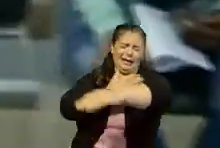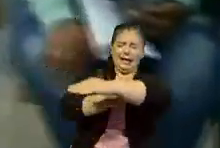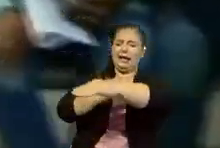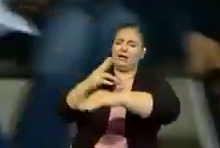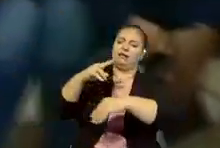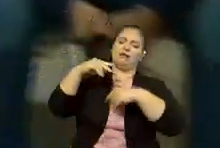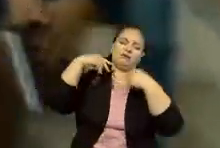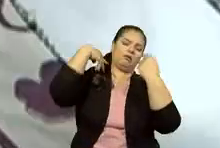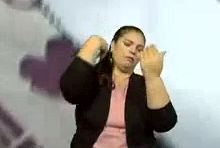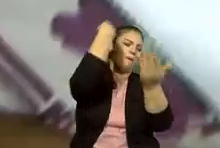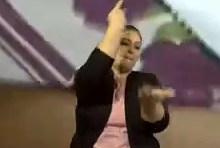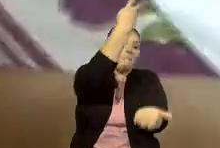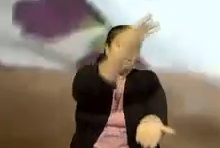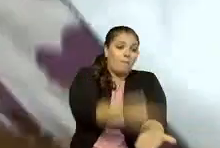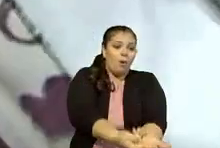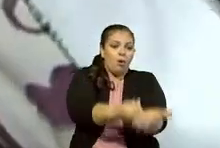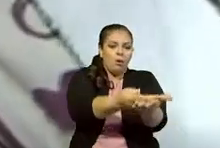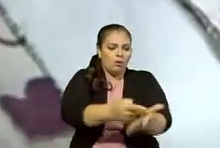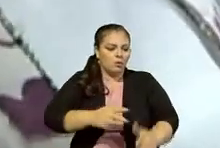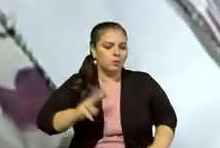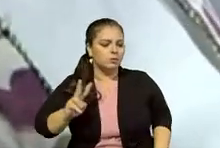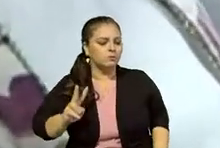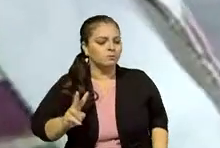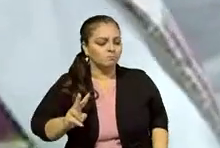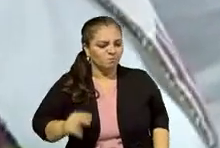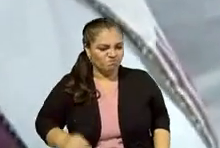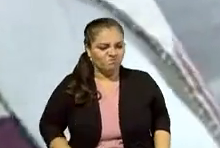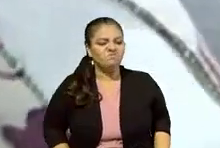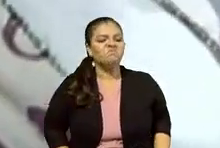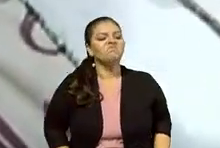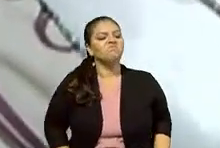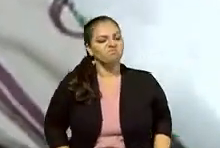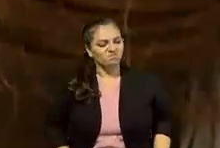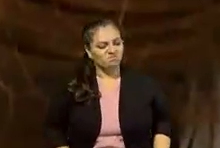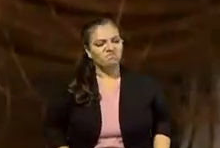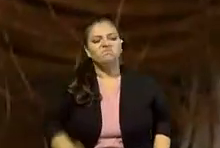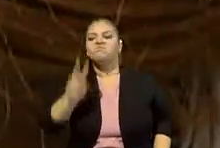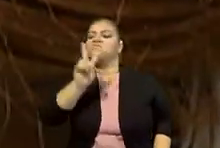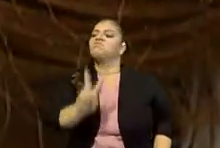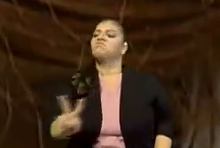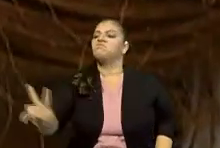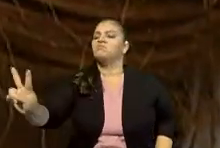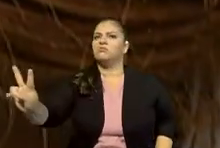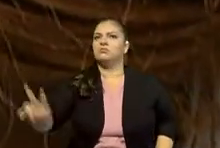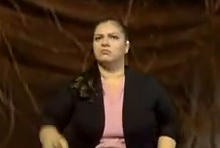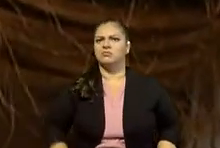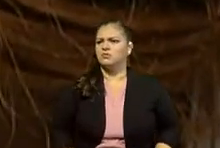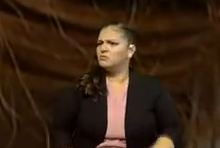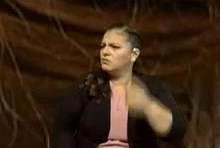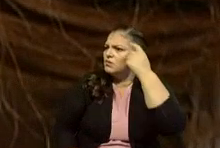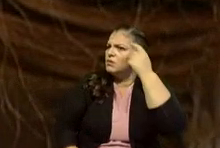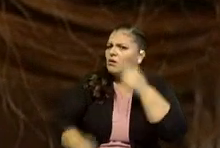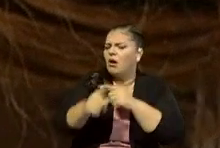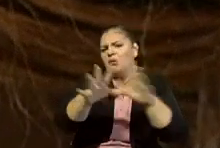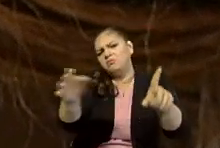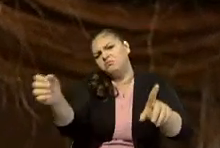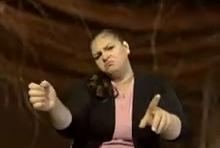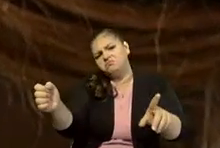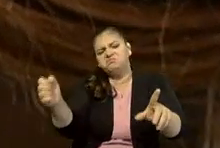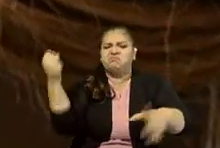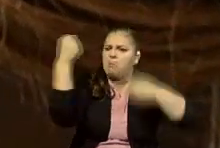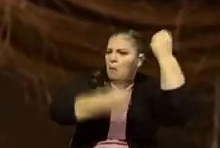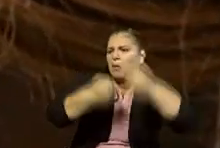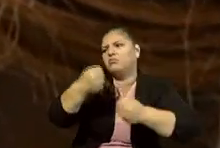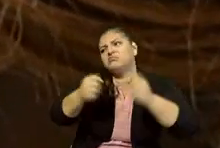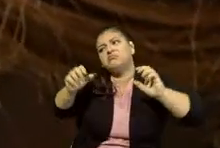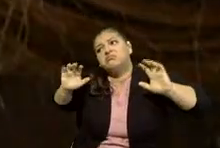estaba muerta, pero no. Que pelean limpiamente, bueno, pero con armas ya es otra cosa. El hermano no tiene por qué cogerla del pelo. Mientras él la cogía el pelo, la